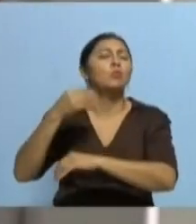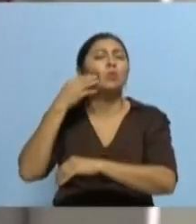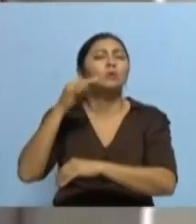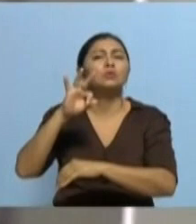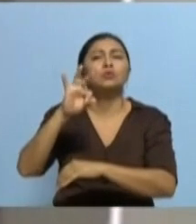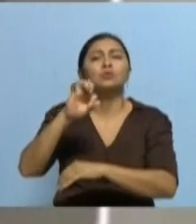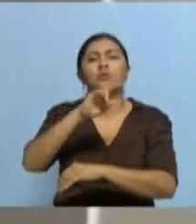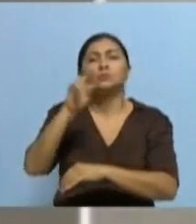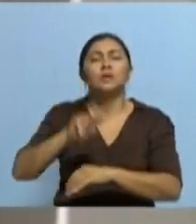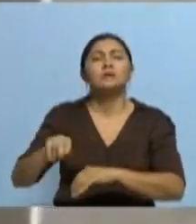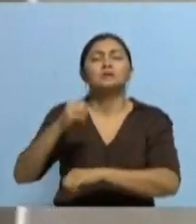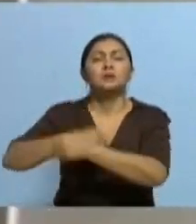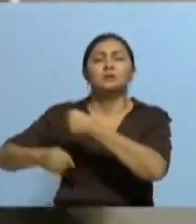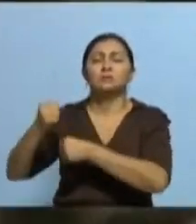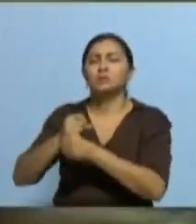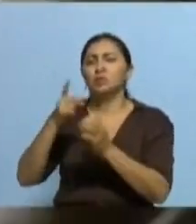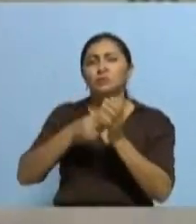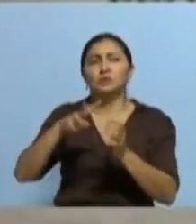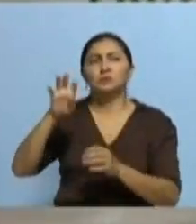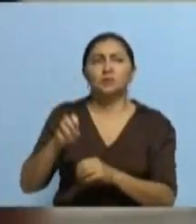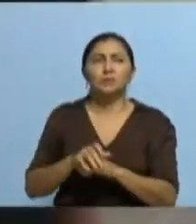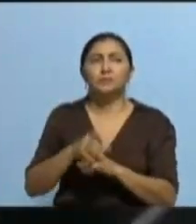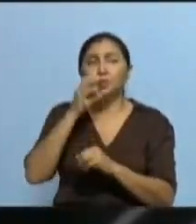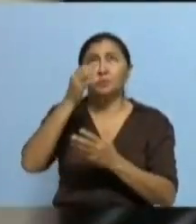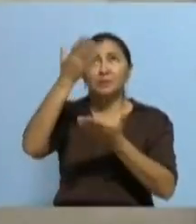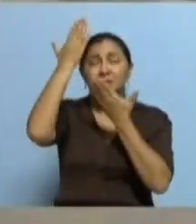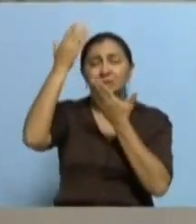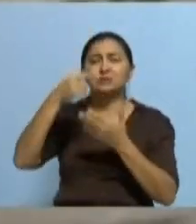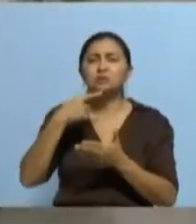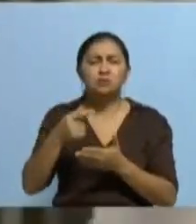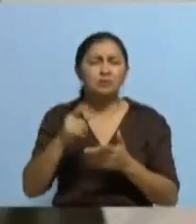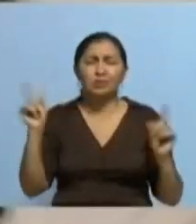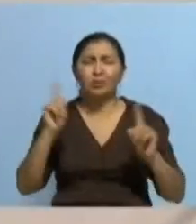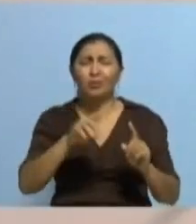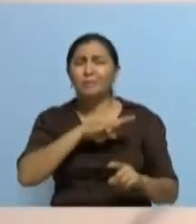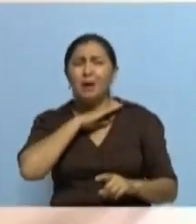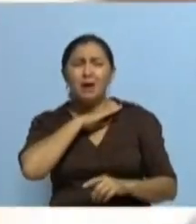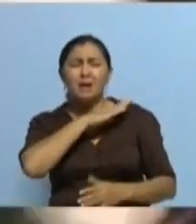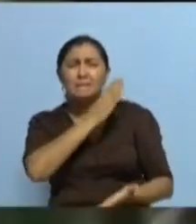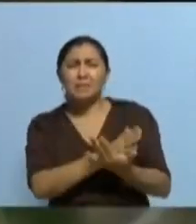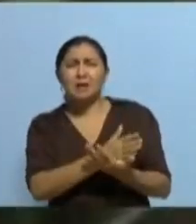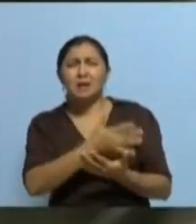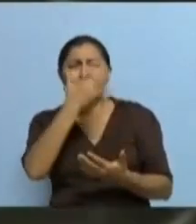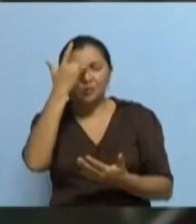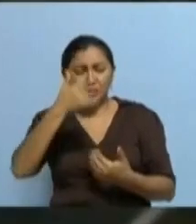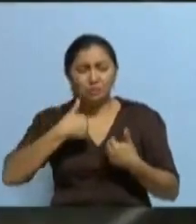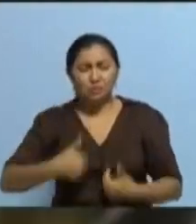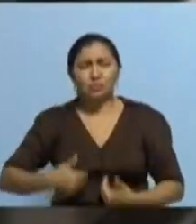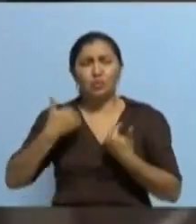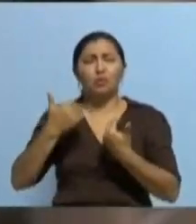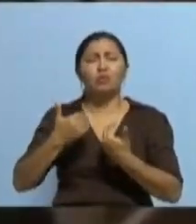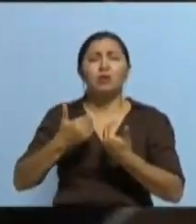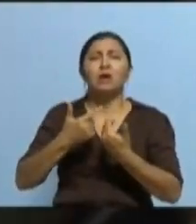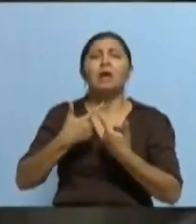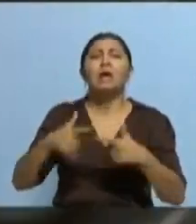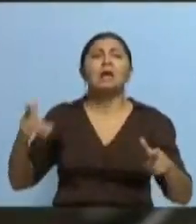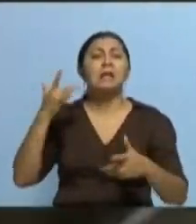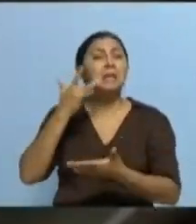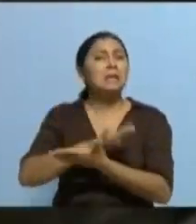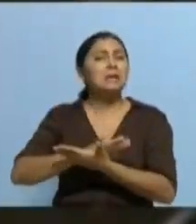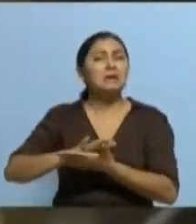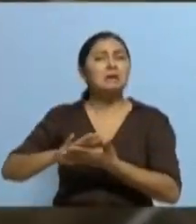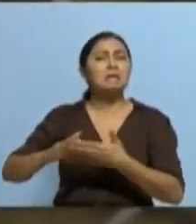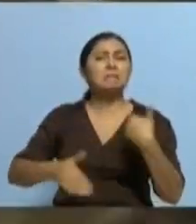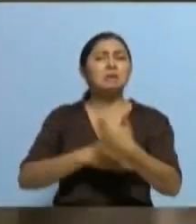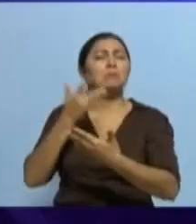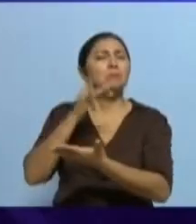marzo del 2019. Adolfo Mauri aseguró que todo es una trampa para que Carvajal Vargas quede absuelto del